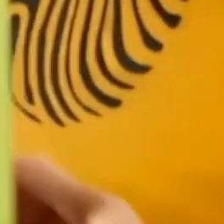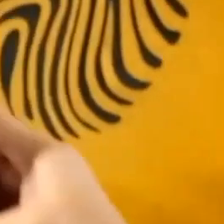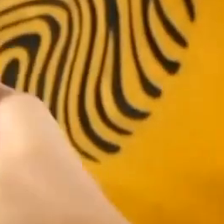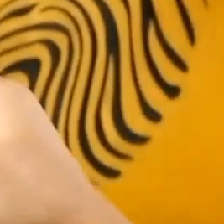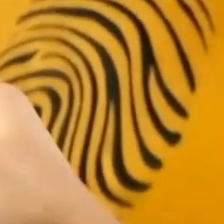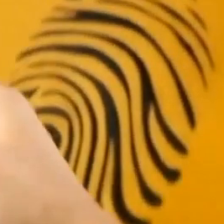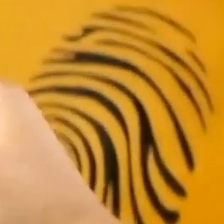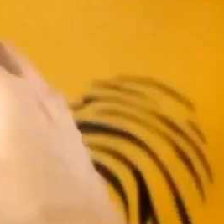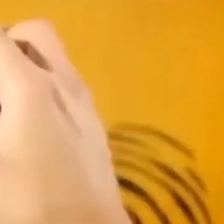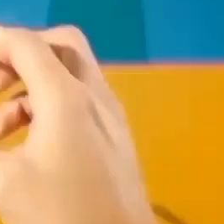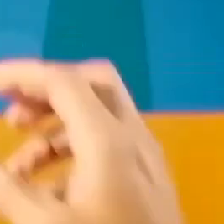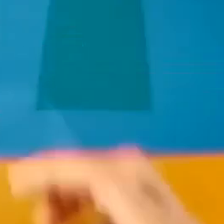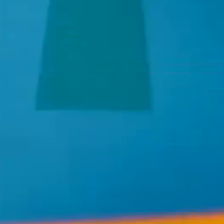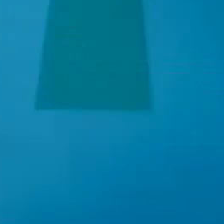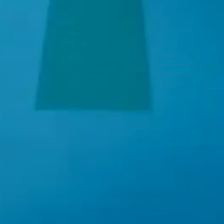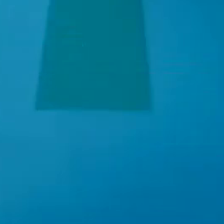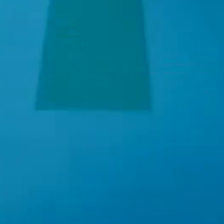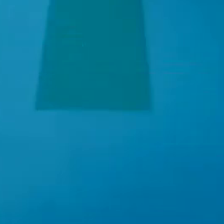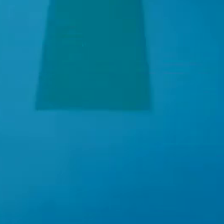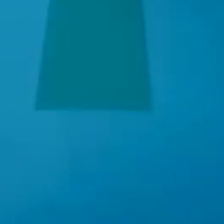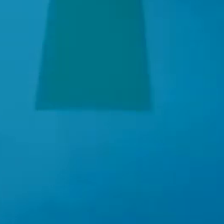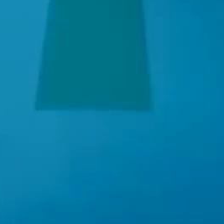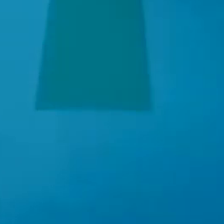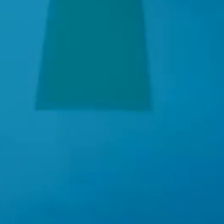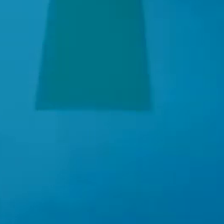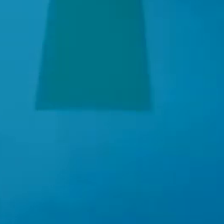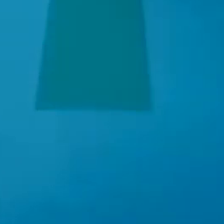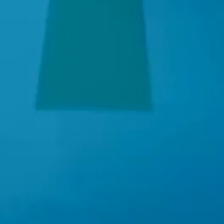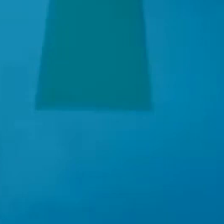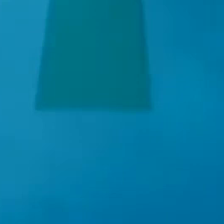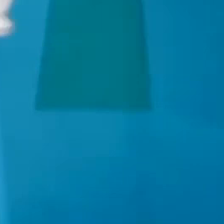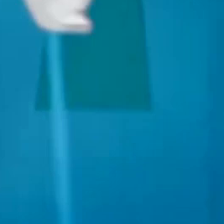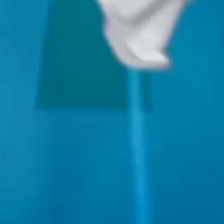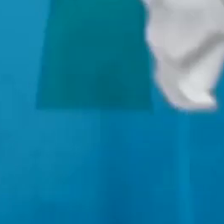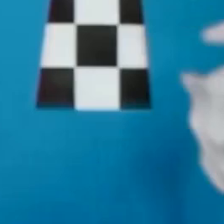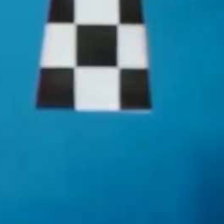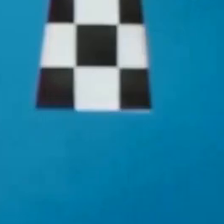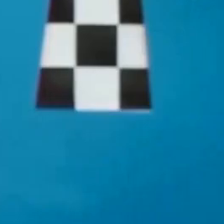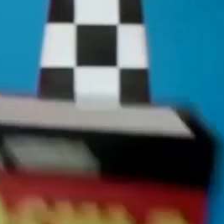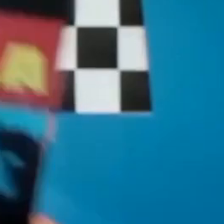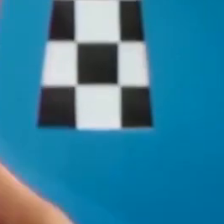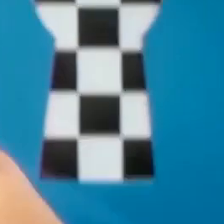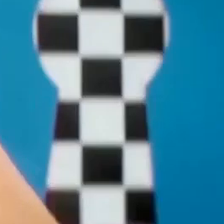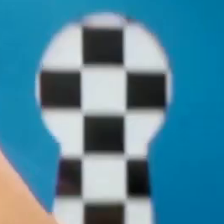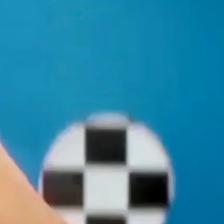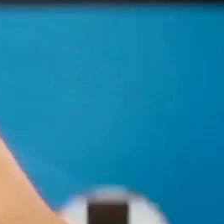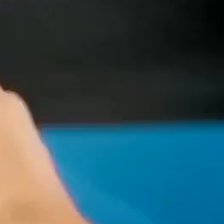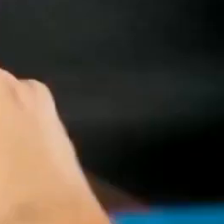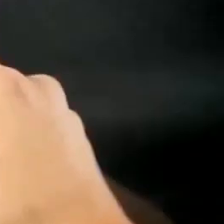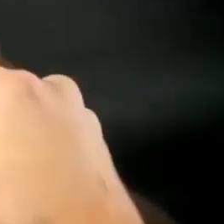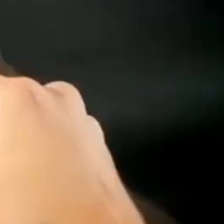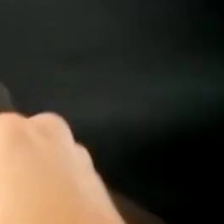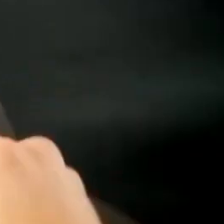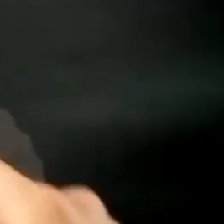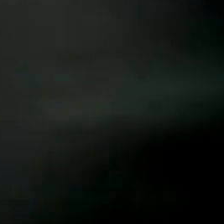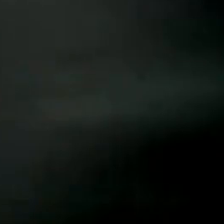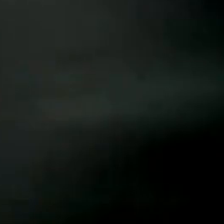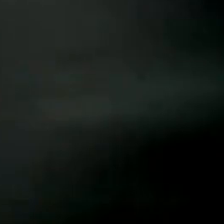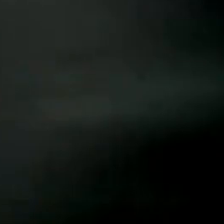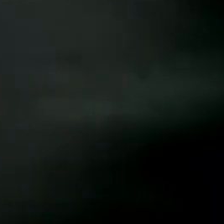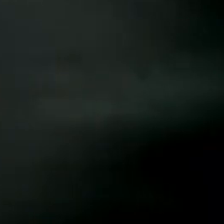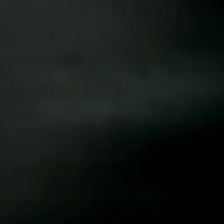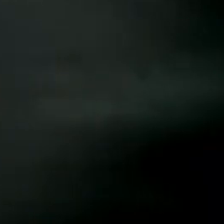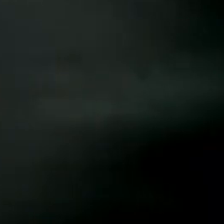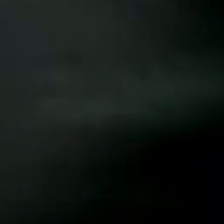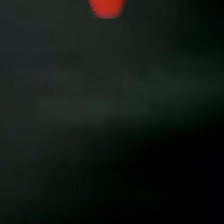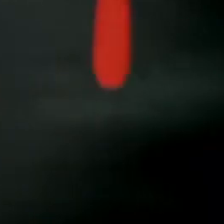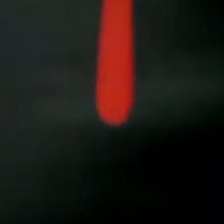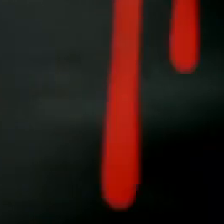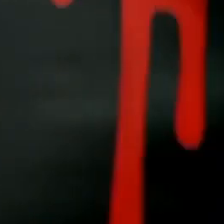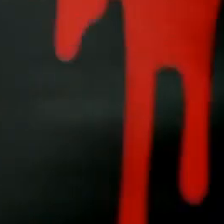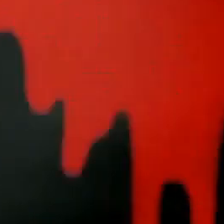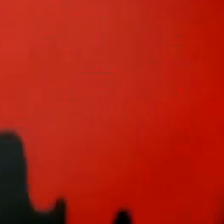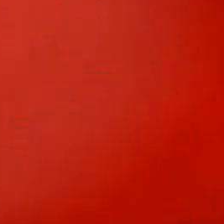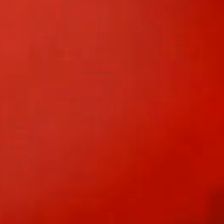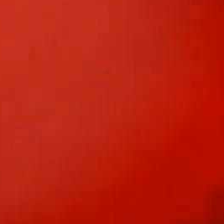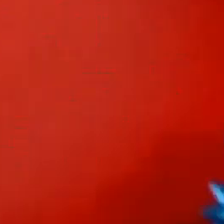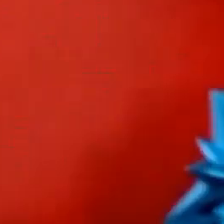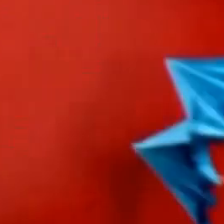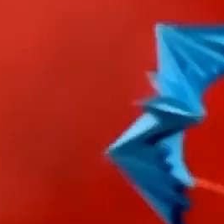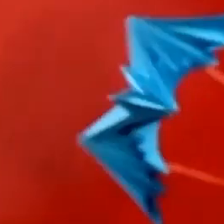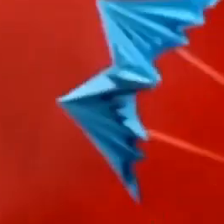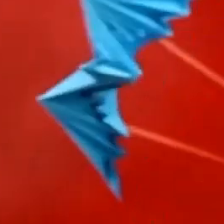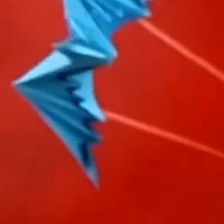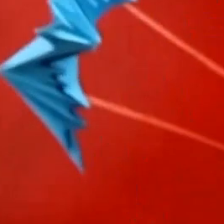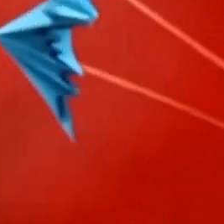imaginación y cayó en un mundo de horror.